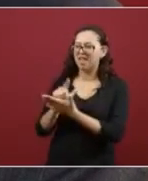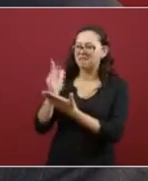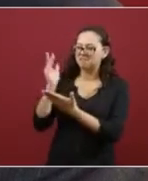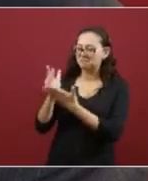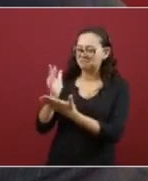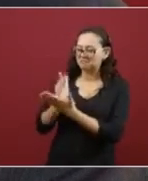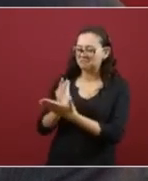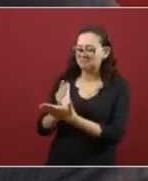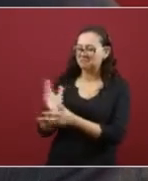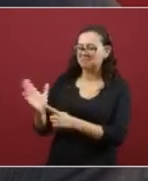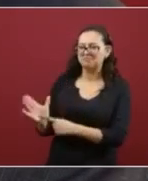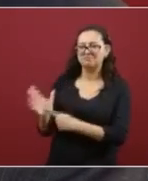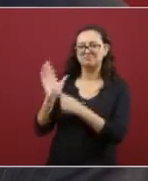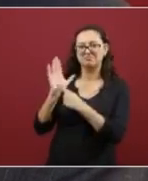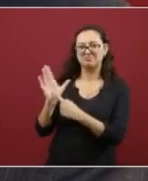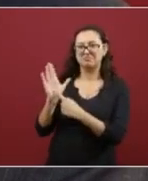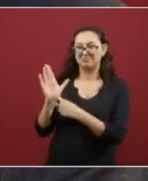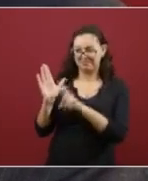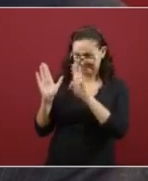para